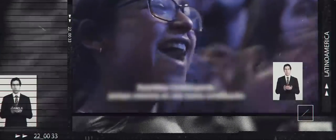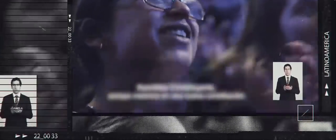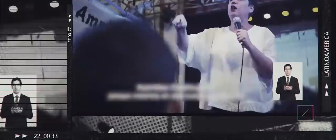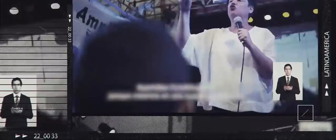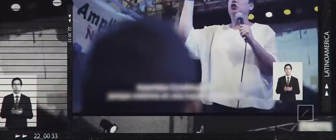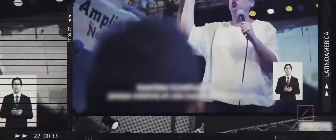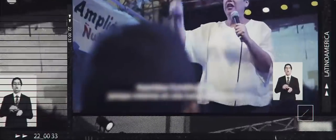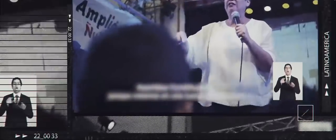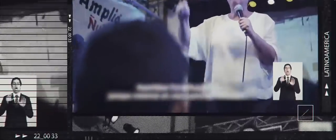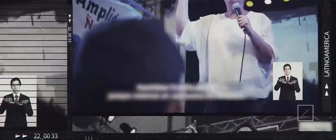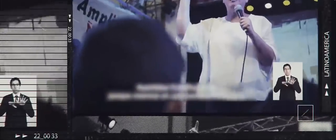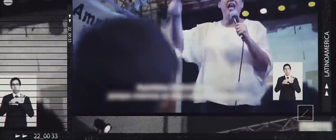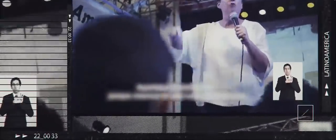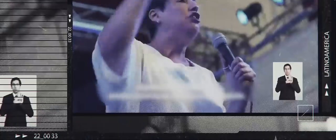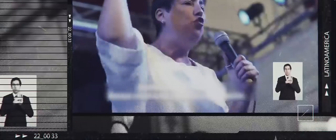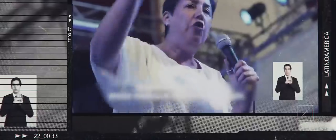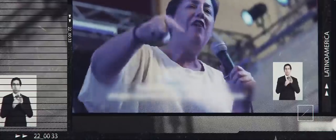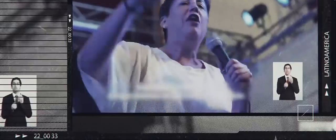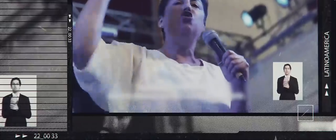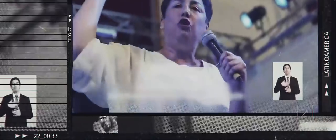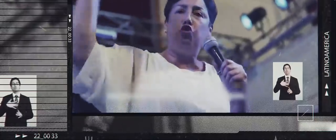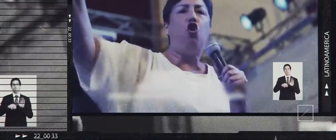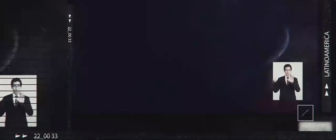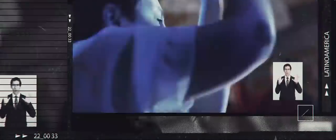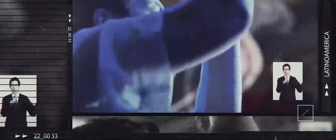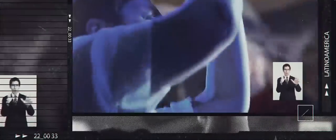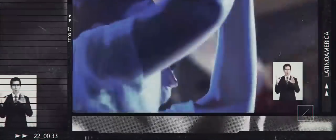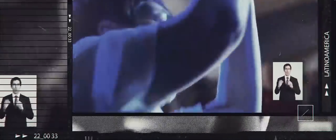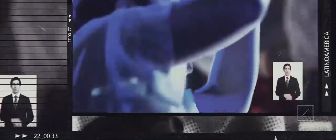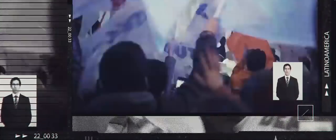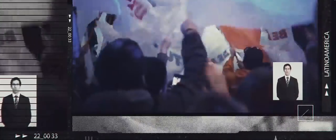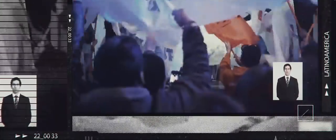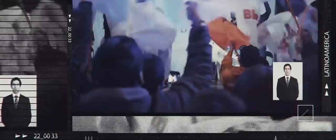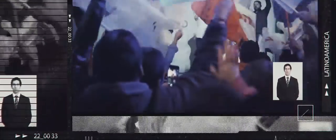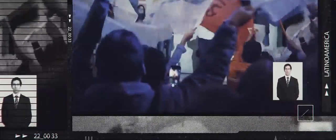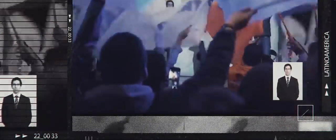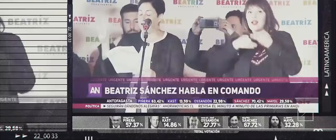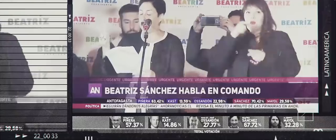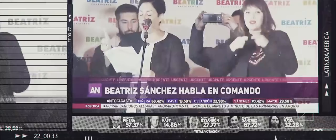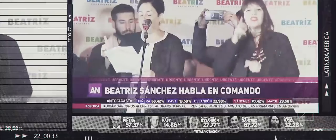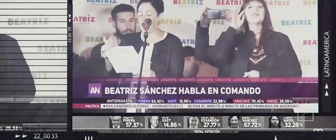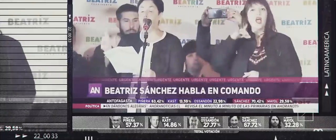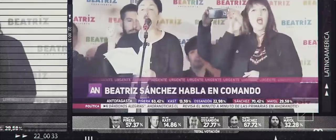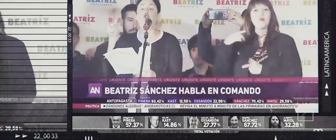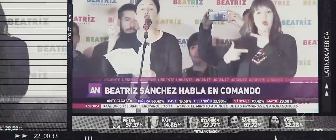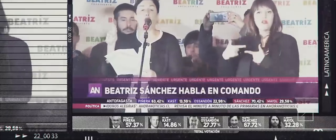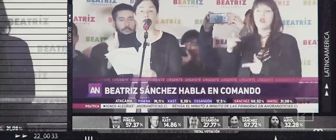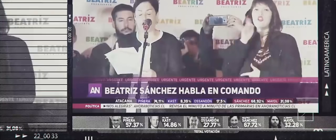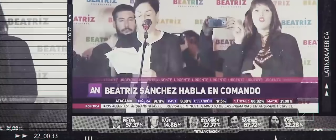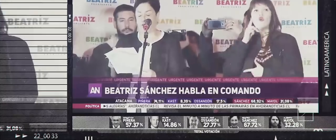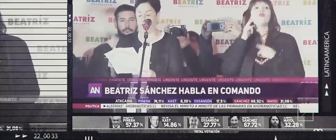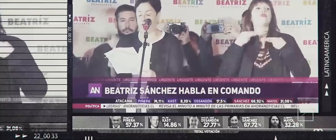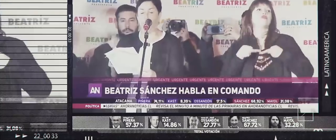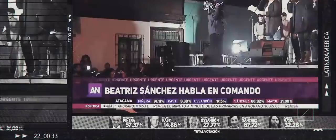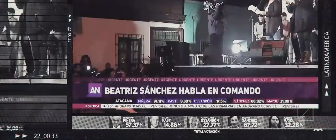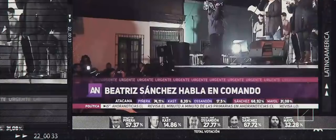Salud, Asamblea Constituyente, porque creemos en una nueva constitución. Hoy se habla del aborto como un derecho y no solo como